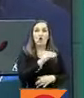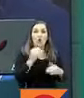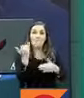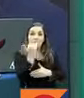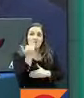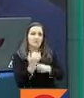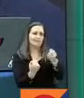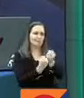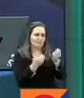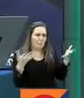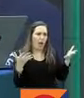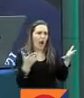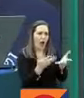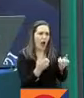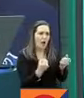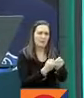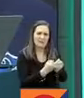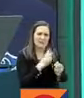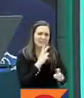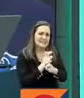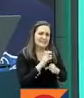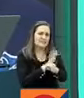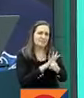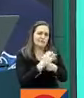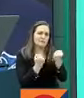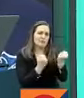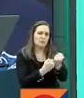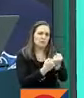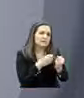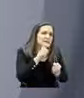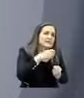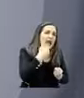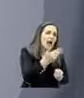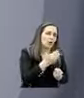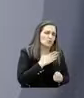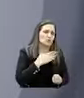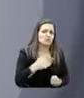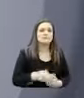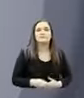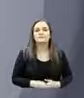al mediocampista en este duro momento que atraviesa.